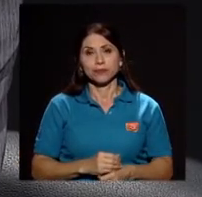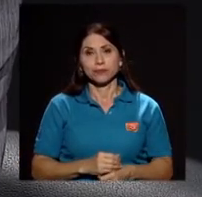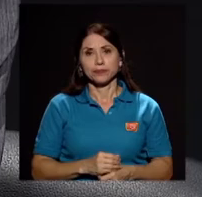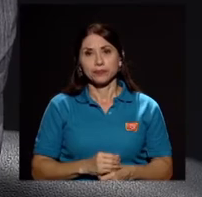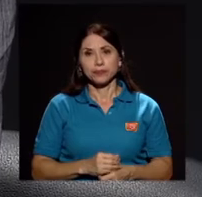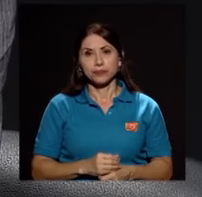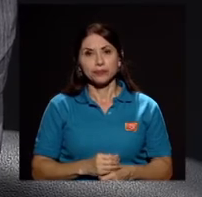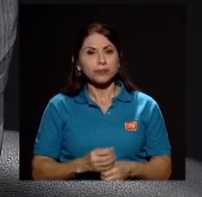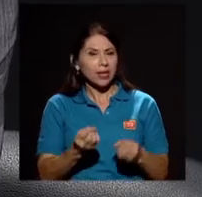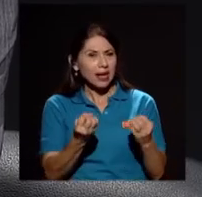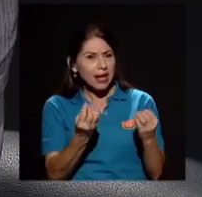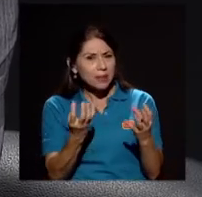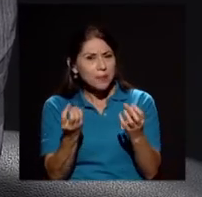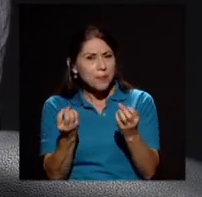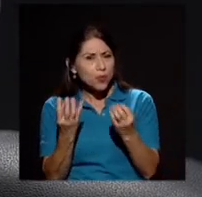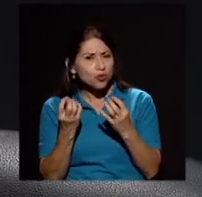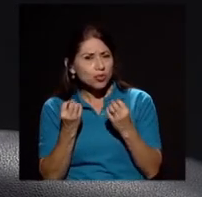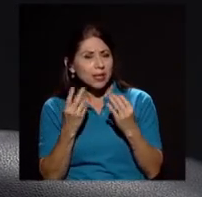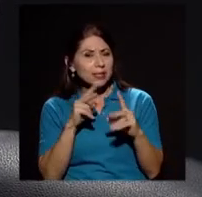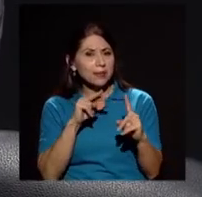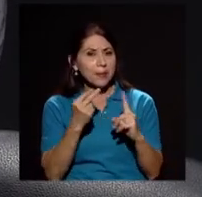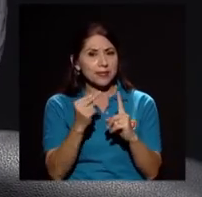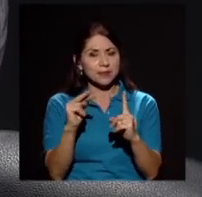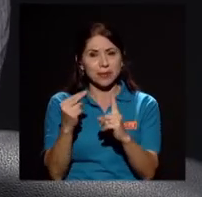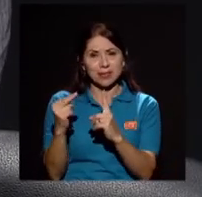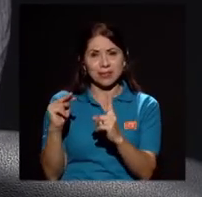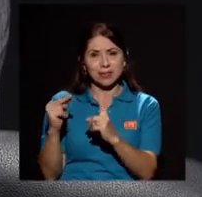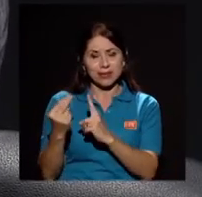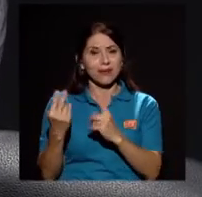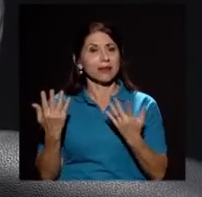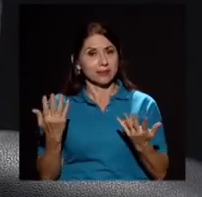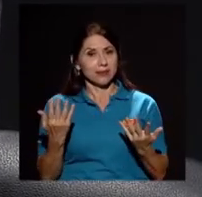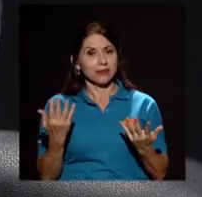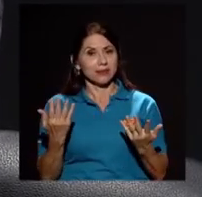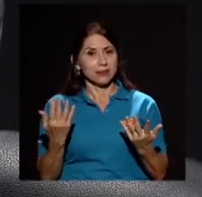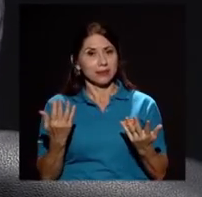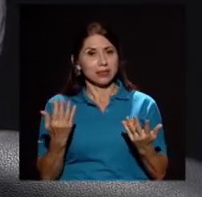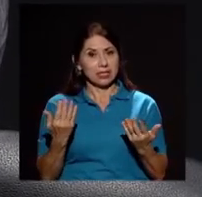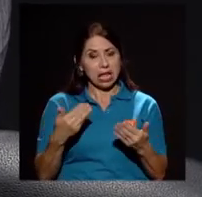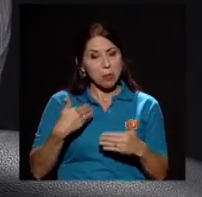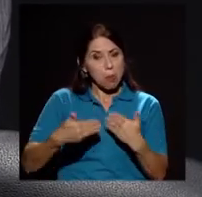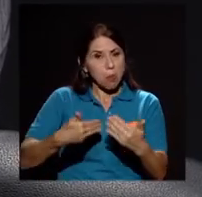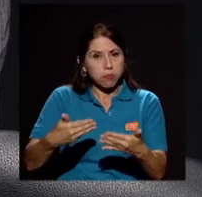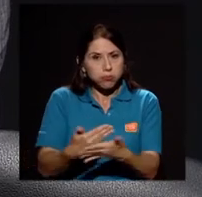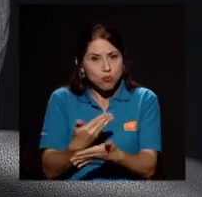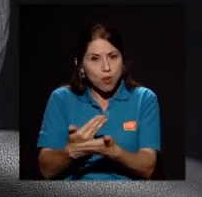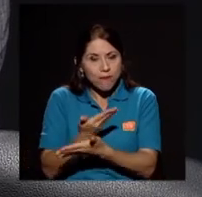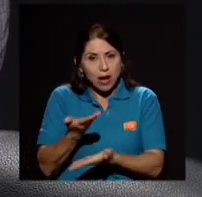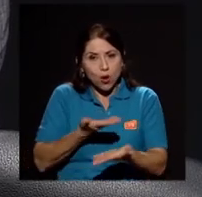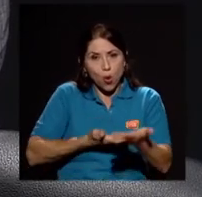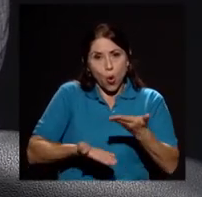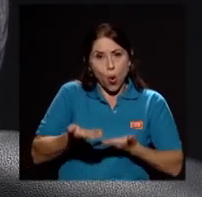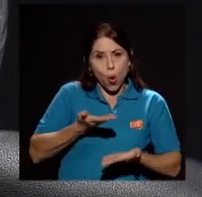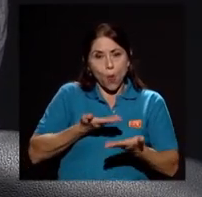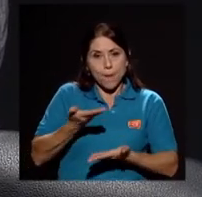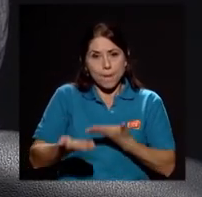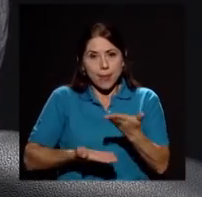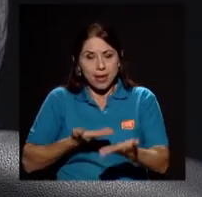hay muchas perspectivas de nueva cooperación para mí